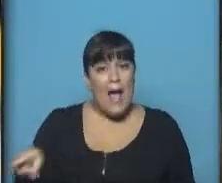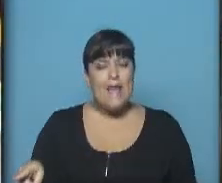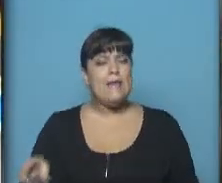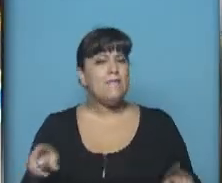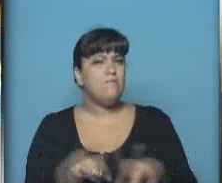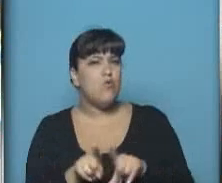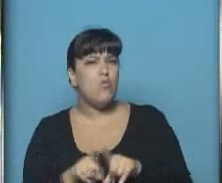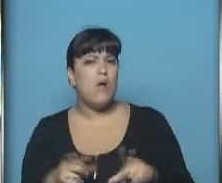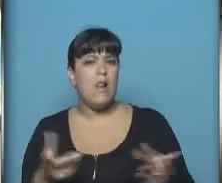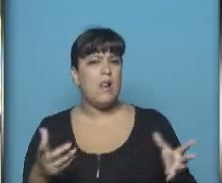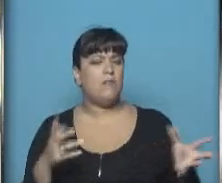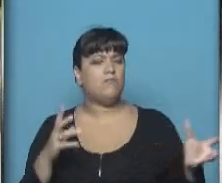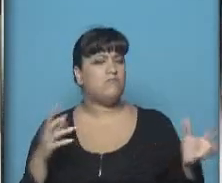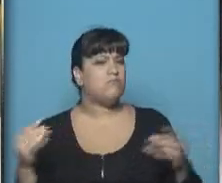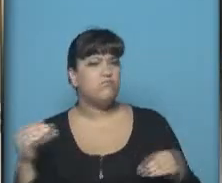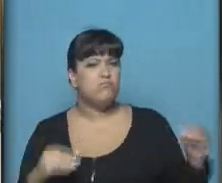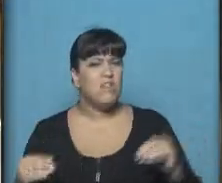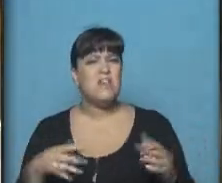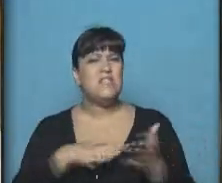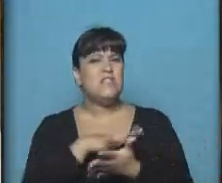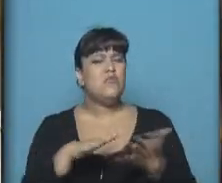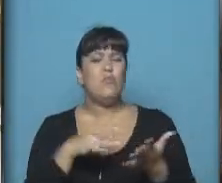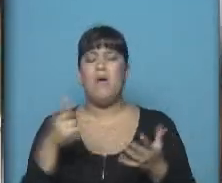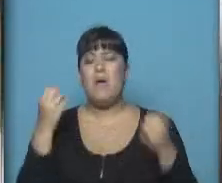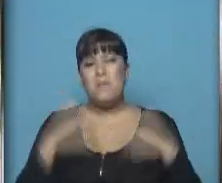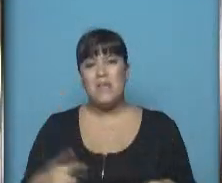derrotero que tiene que ver con una situación de calle,